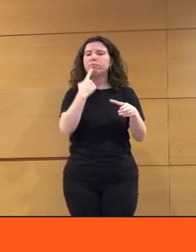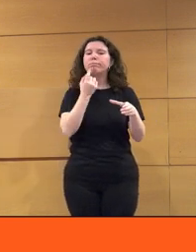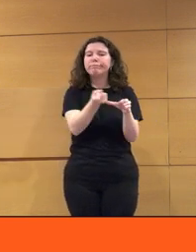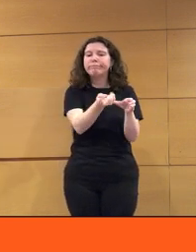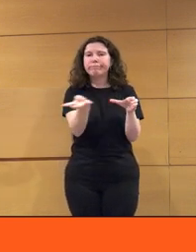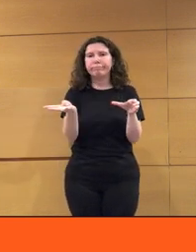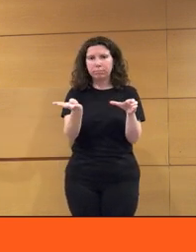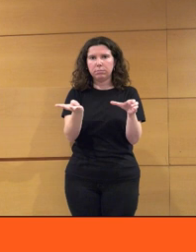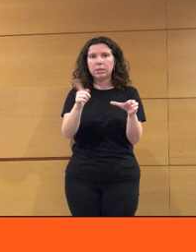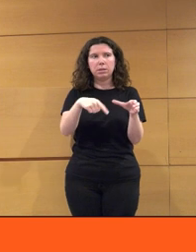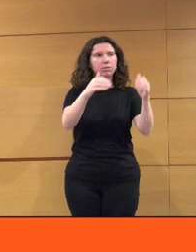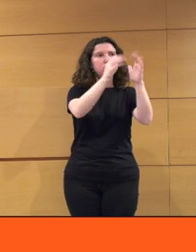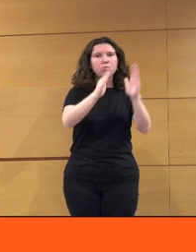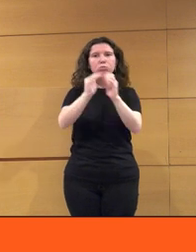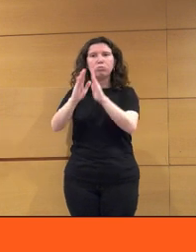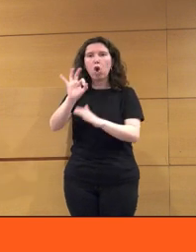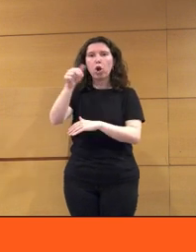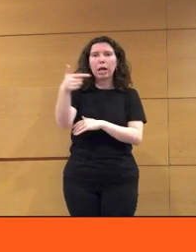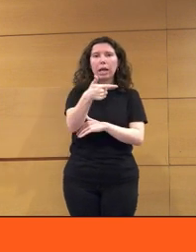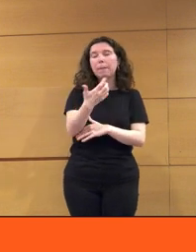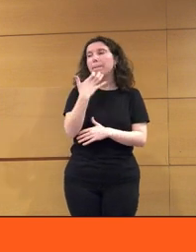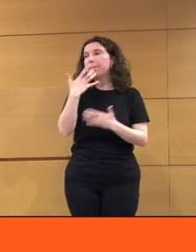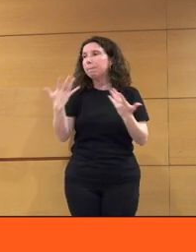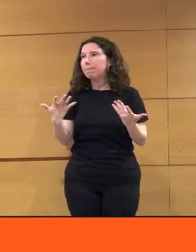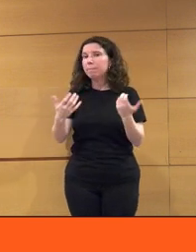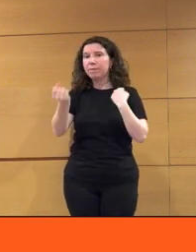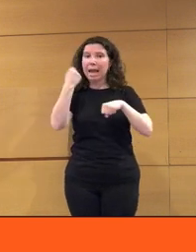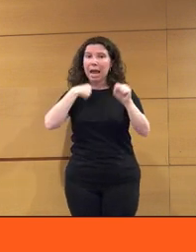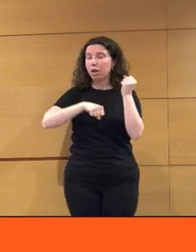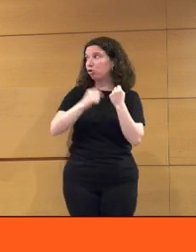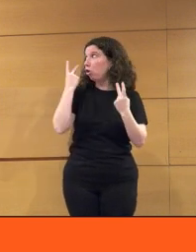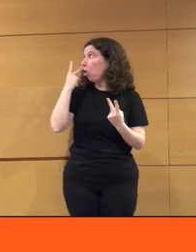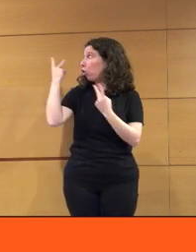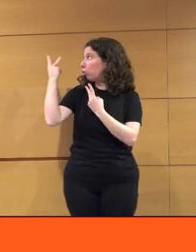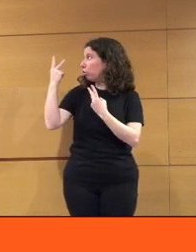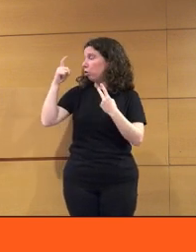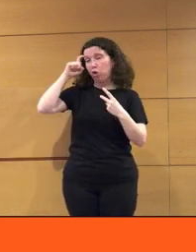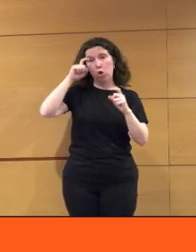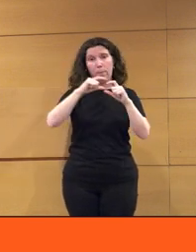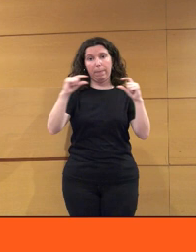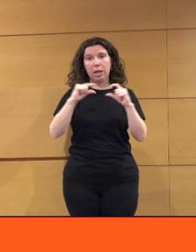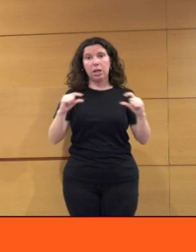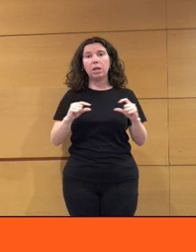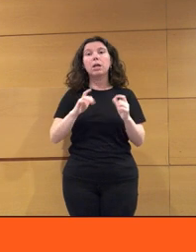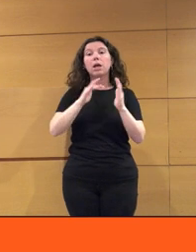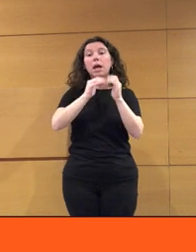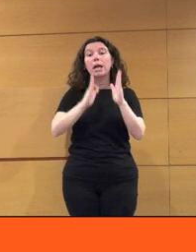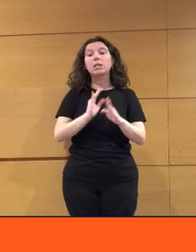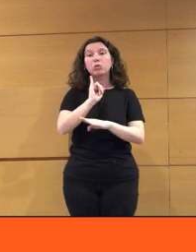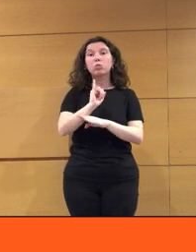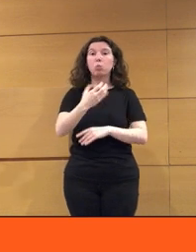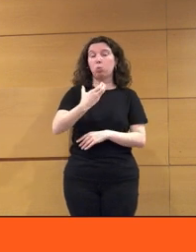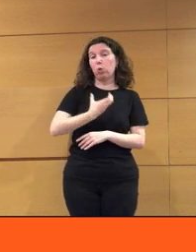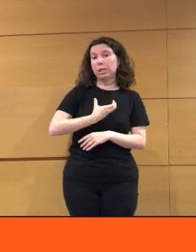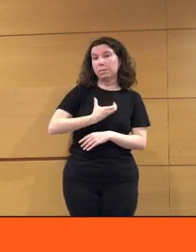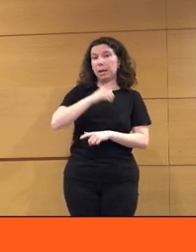varias organizaciones no gubernamentales como ActionAid y Cibervoluntarios. Contamos con el Instituto Municipal de Personas con